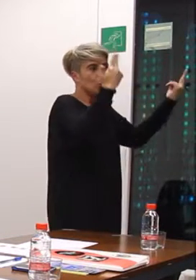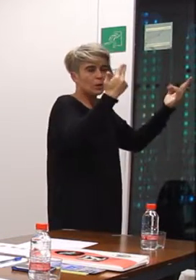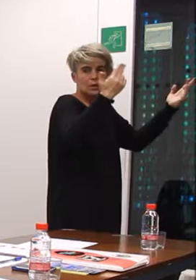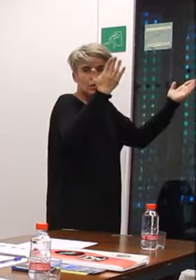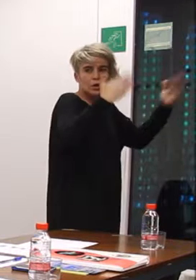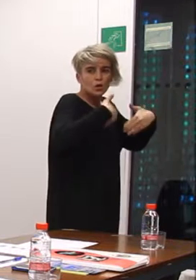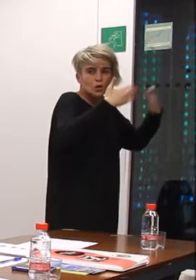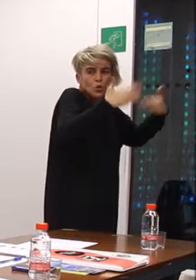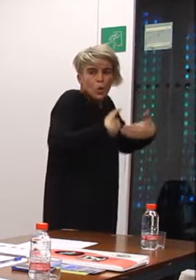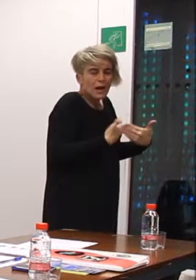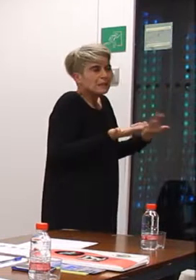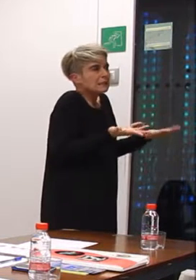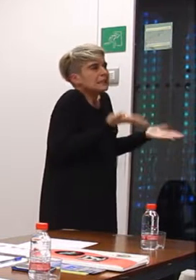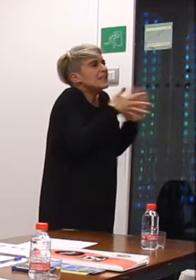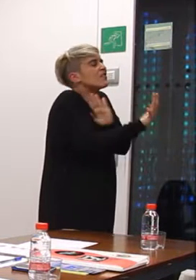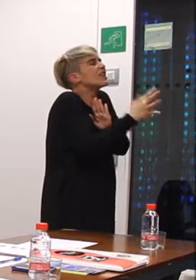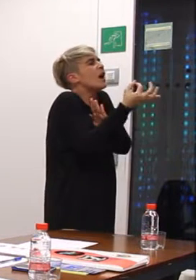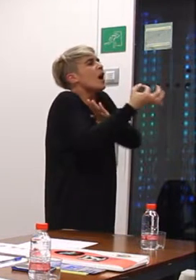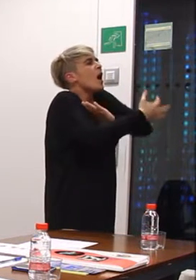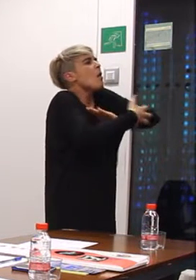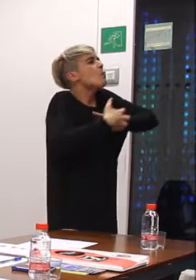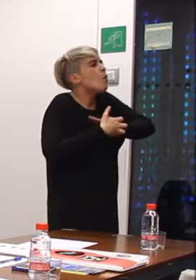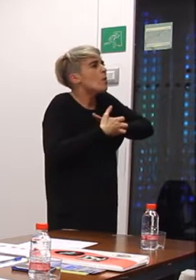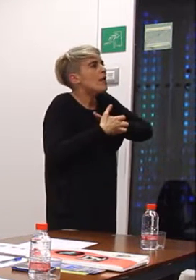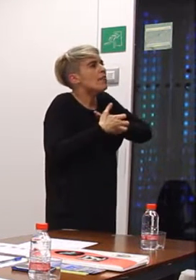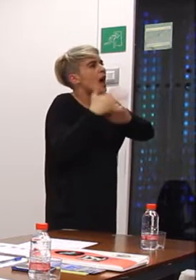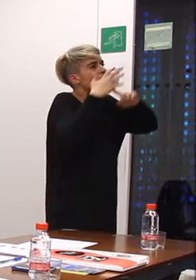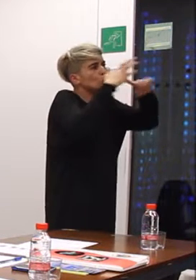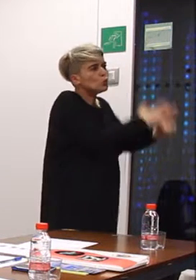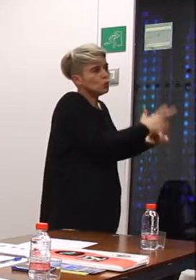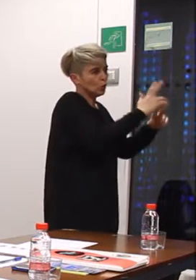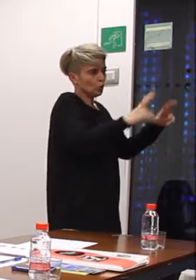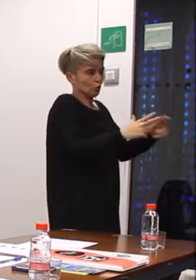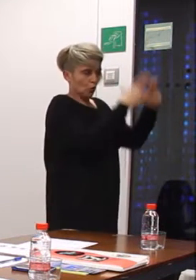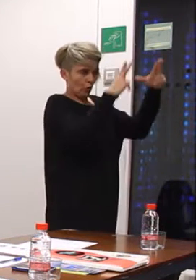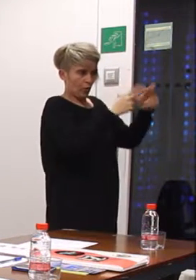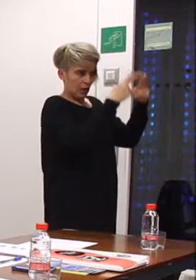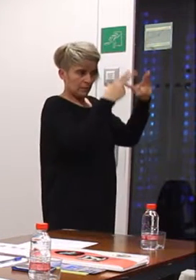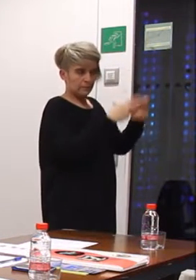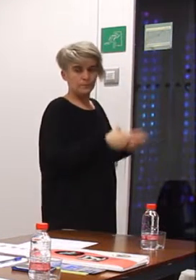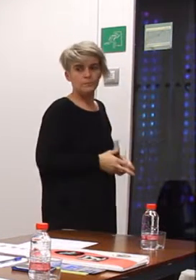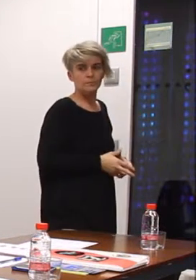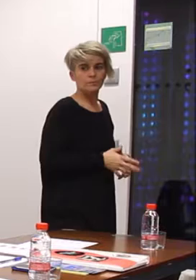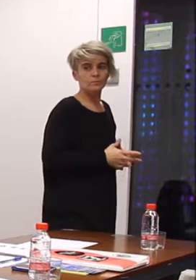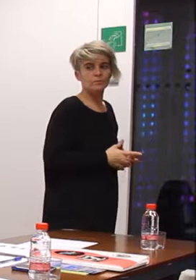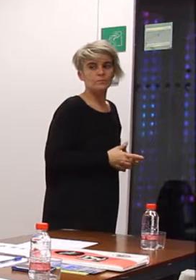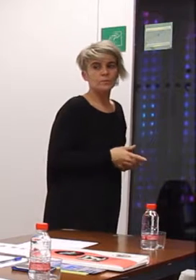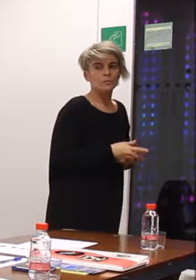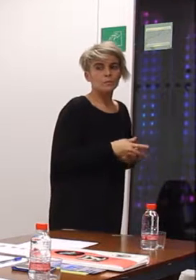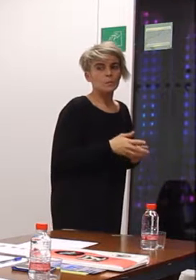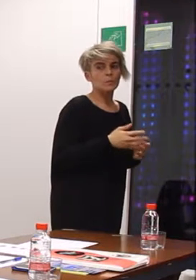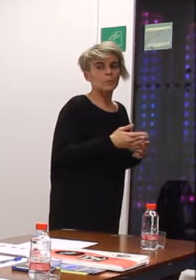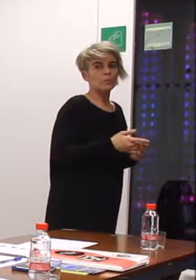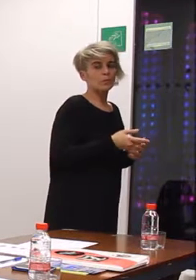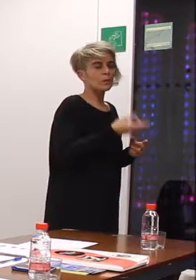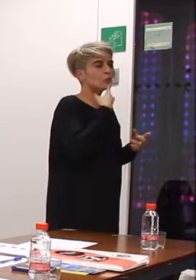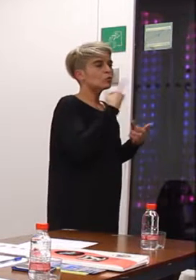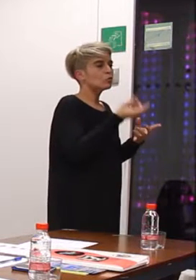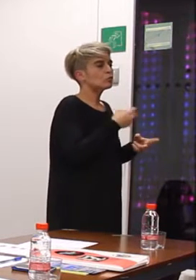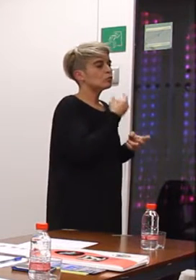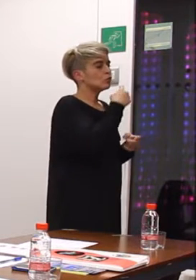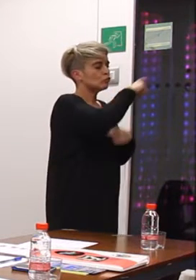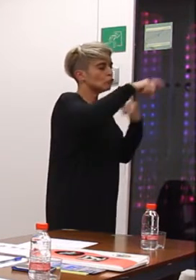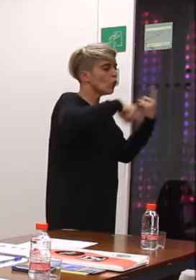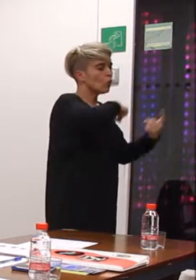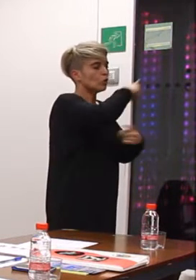qué es esto de la pobreza y la exclusión social. Nosotros todos los años emitimos un informe del estado de la pobreza. La